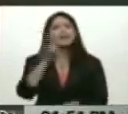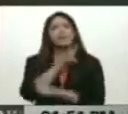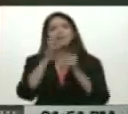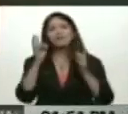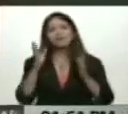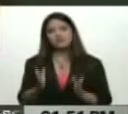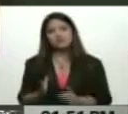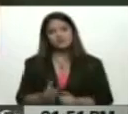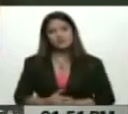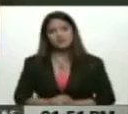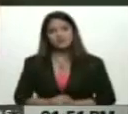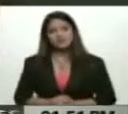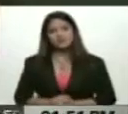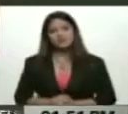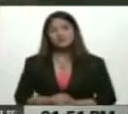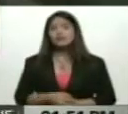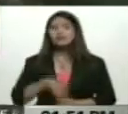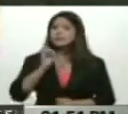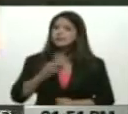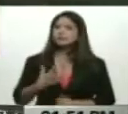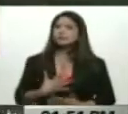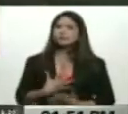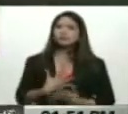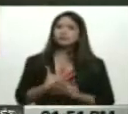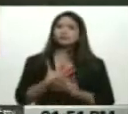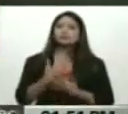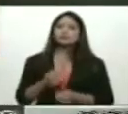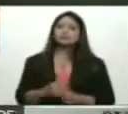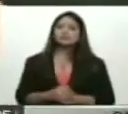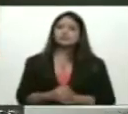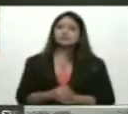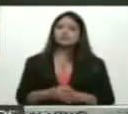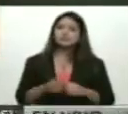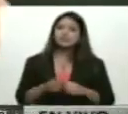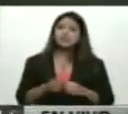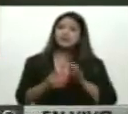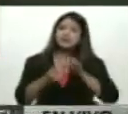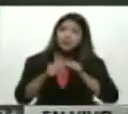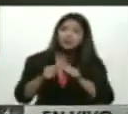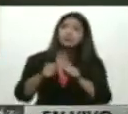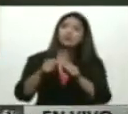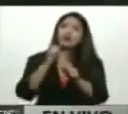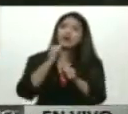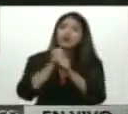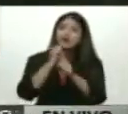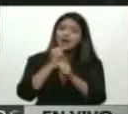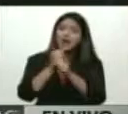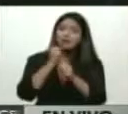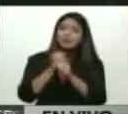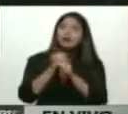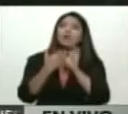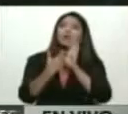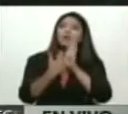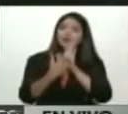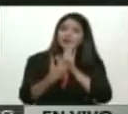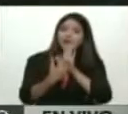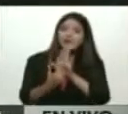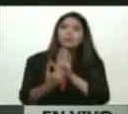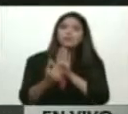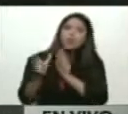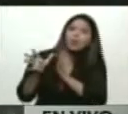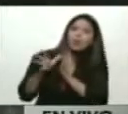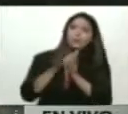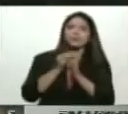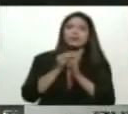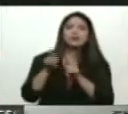venezolanas que seamos capaces de emular la vida el ejemplo y el trabajo del maestro anselmo lópez